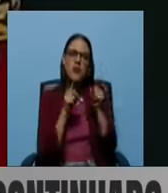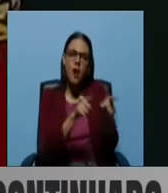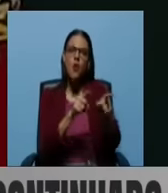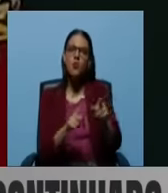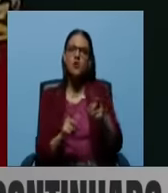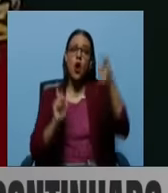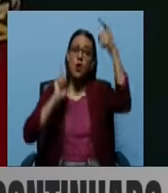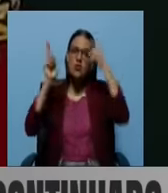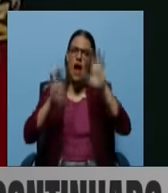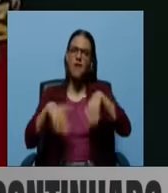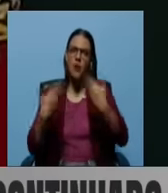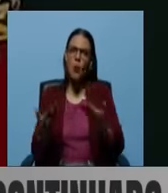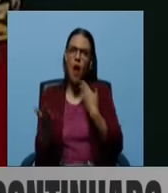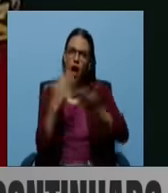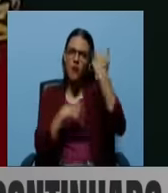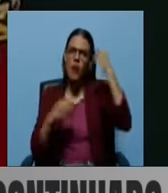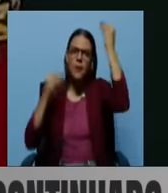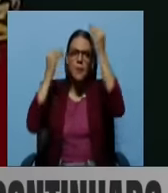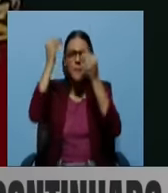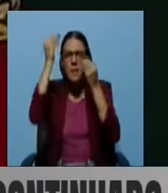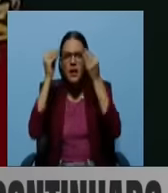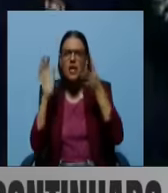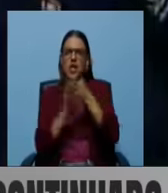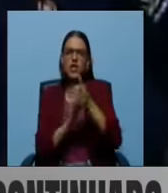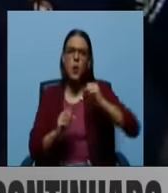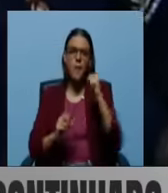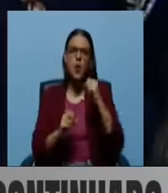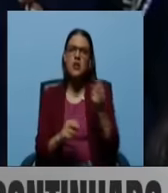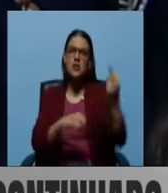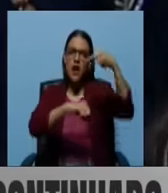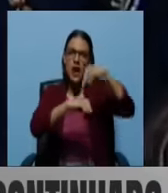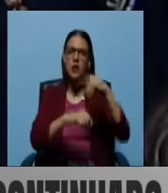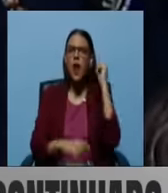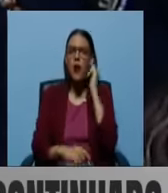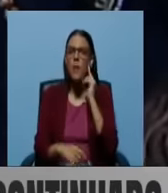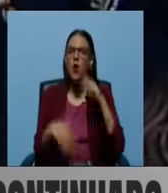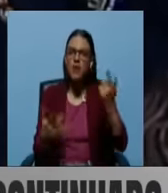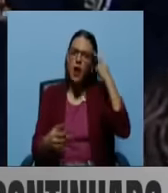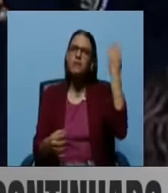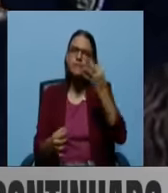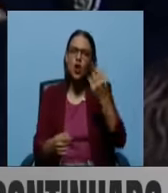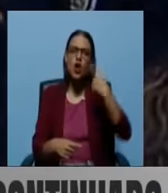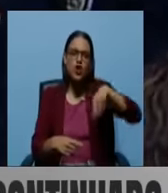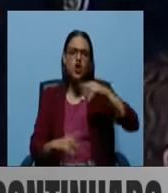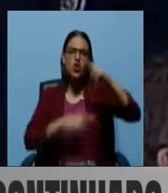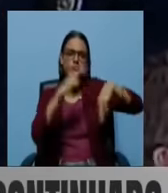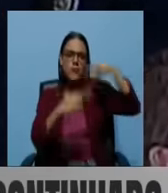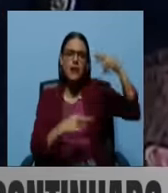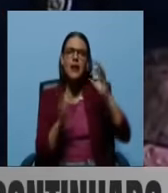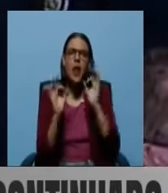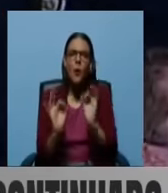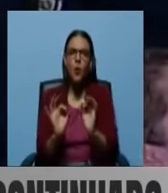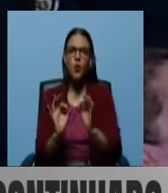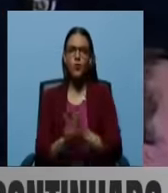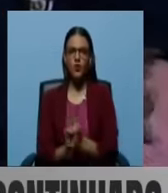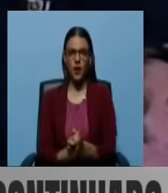comandante Chávez, cuando pensó en la Policía Nacional Bolivariana, era para